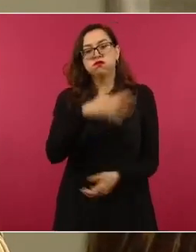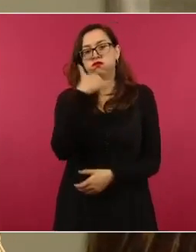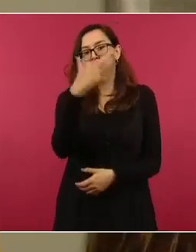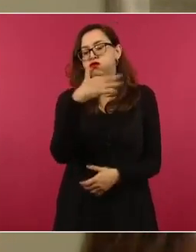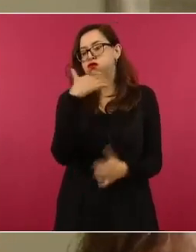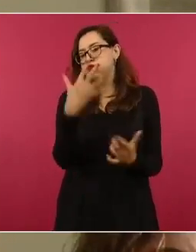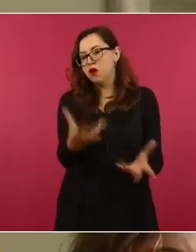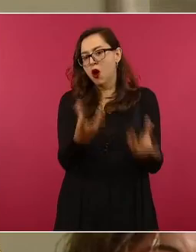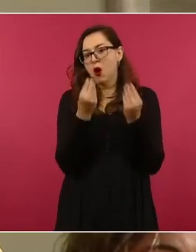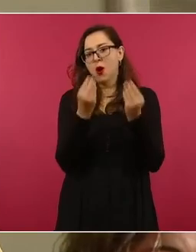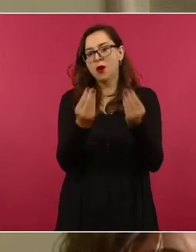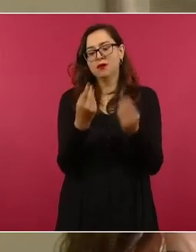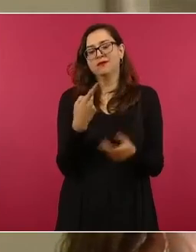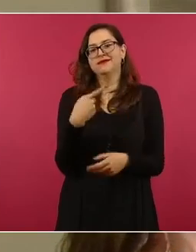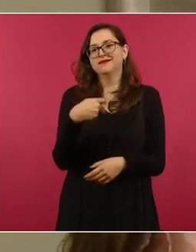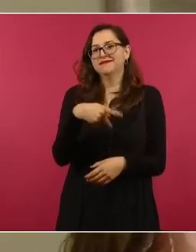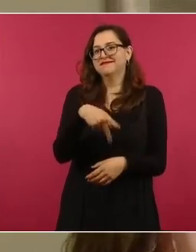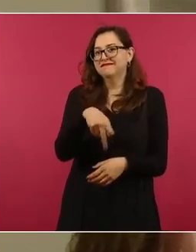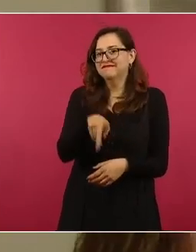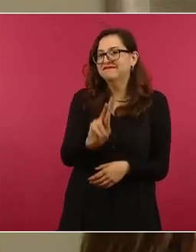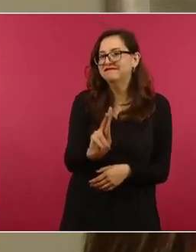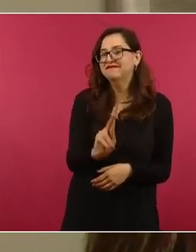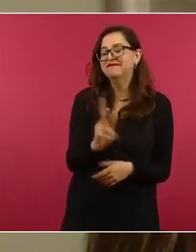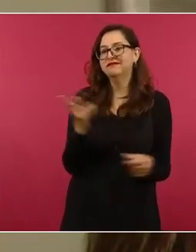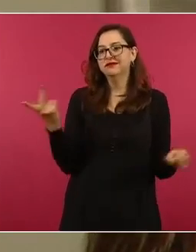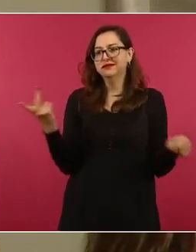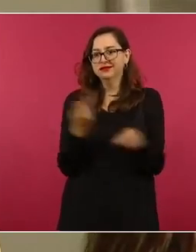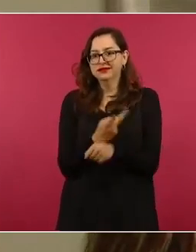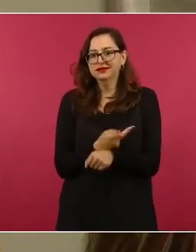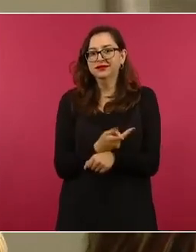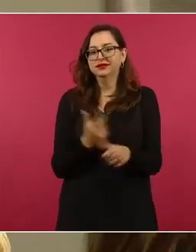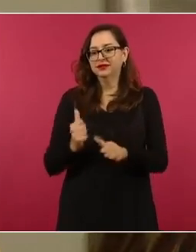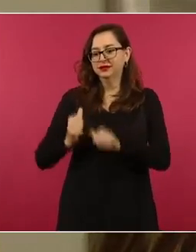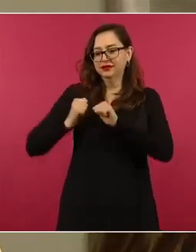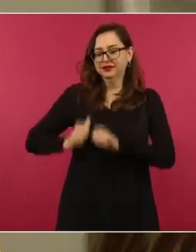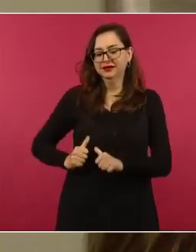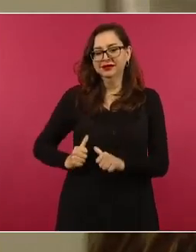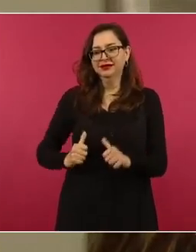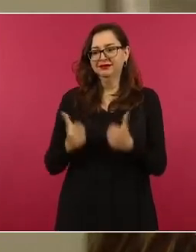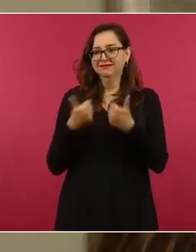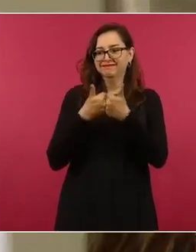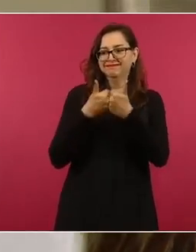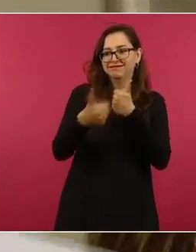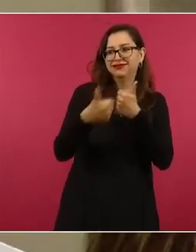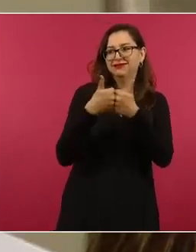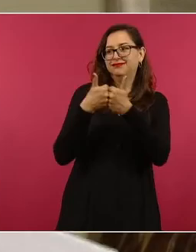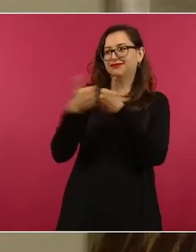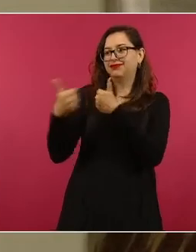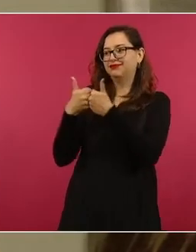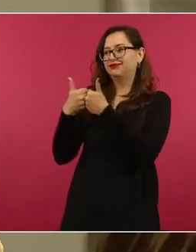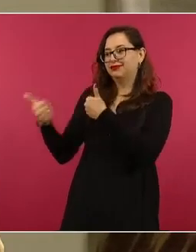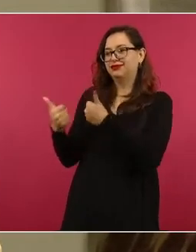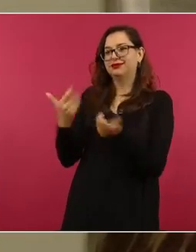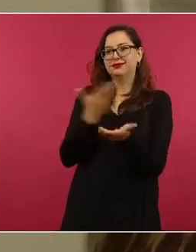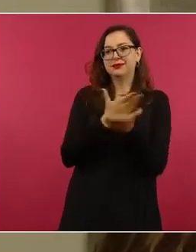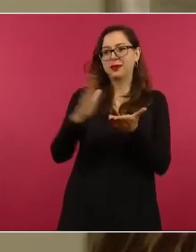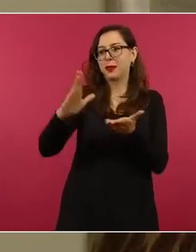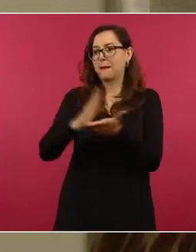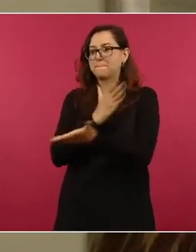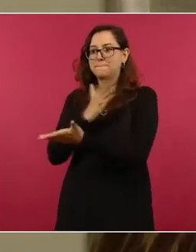pero nos gustaría saber si podría venir el secretario de la Función Pública y la fiscal anticorrupción cuando es